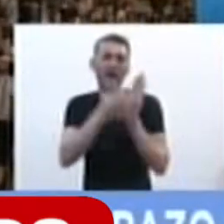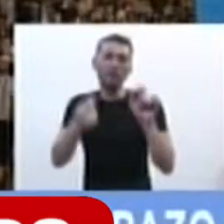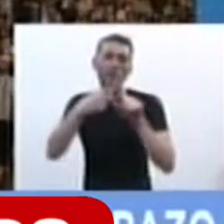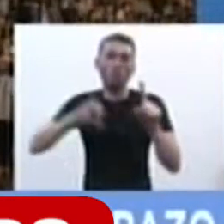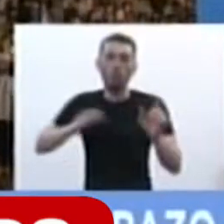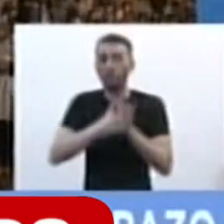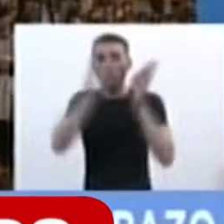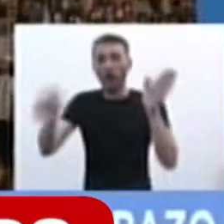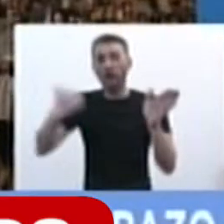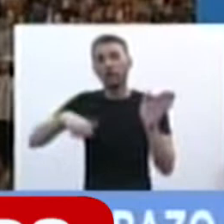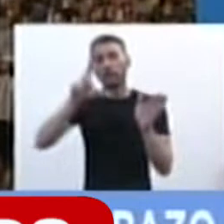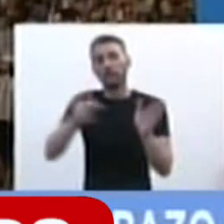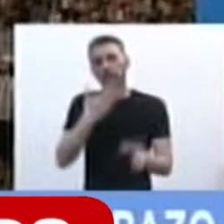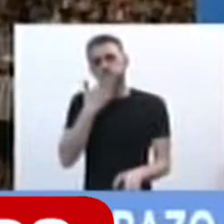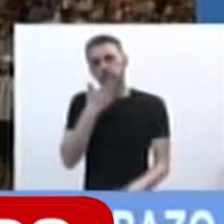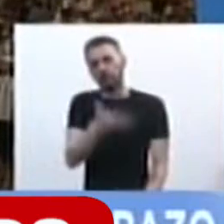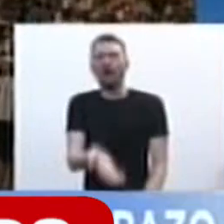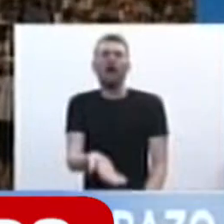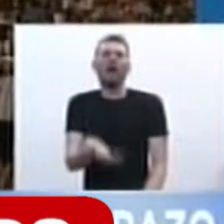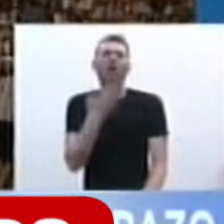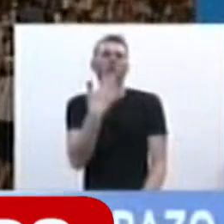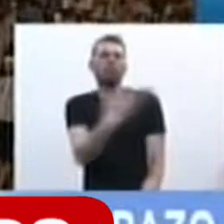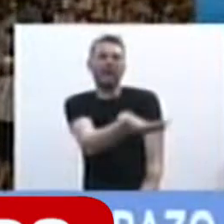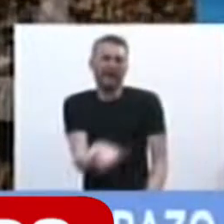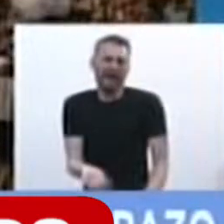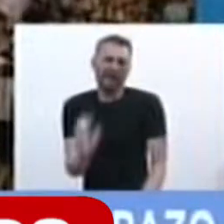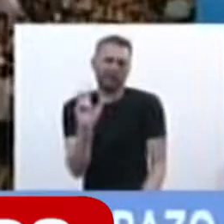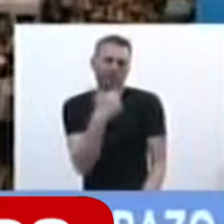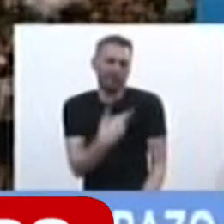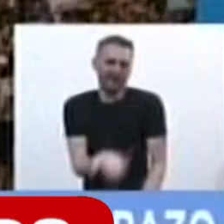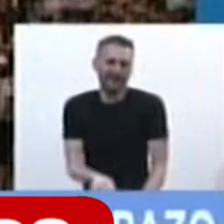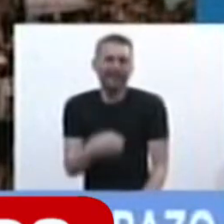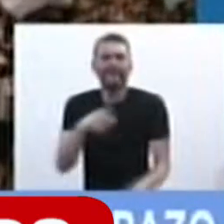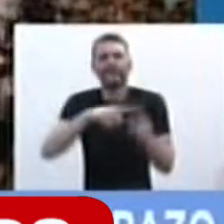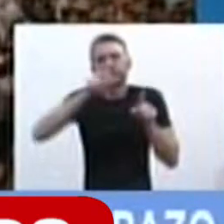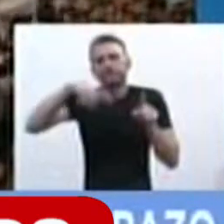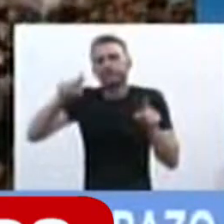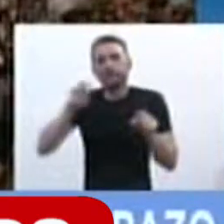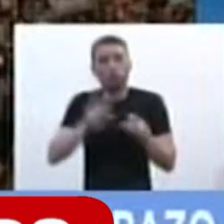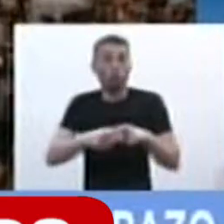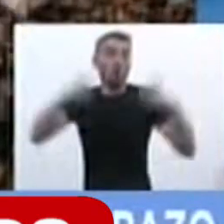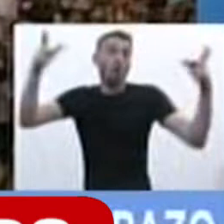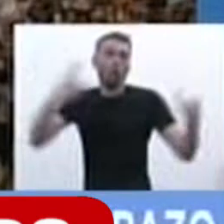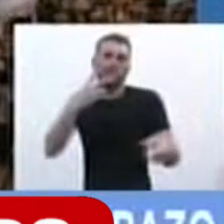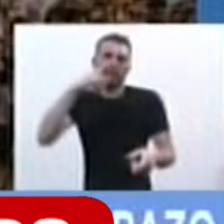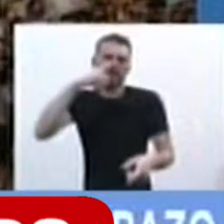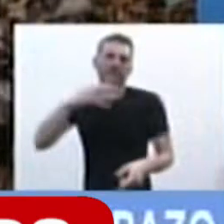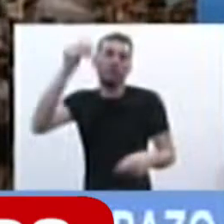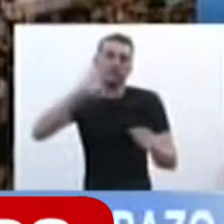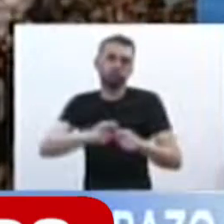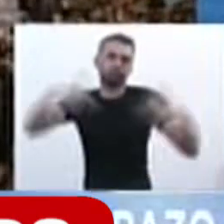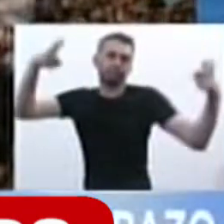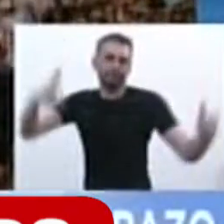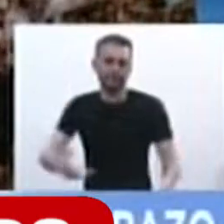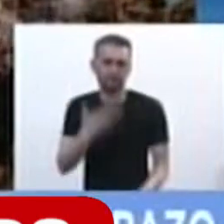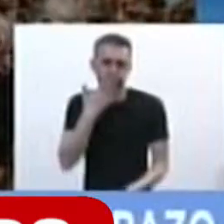año en la República Argentina, diciendo es una barbaridad. Esa cifra está magnificada 27 veces. ¿Sabe qué?